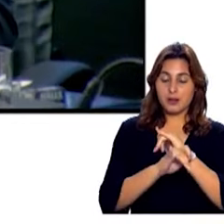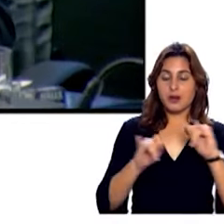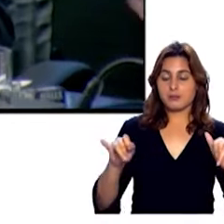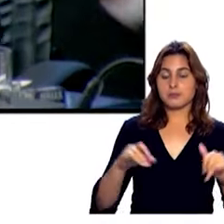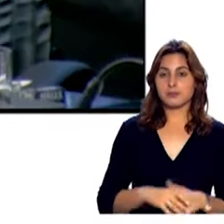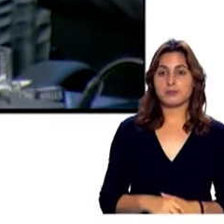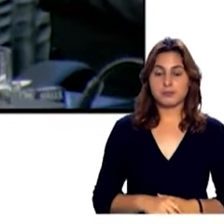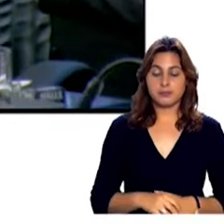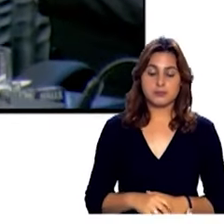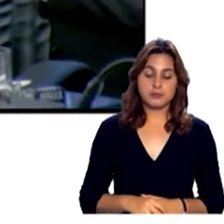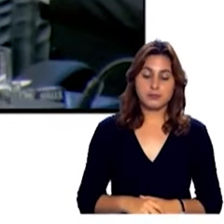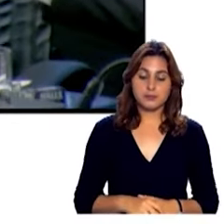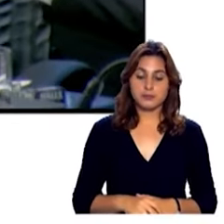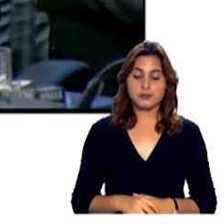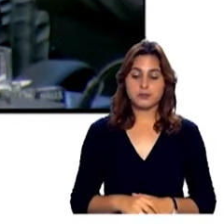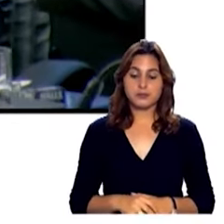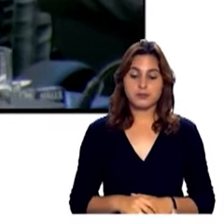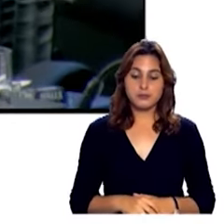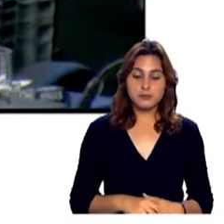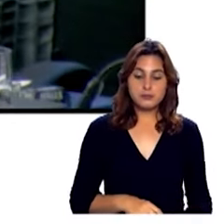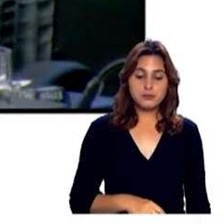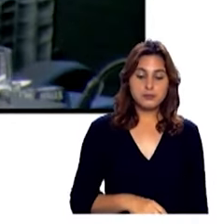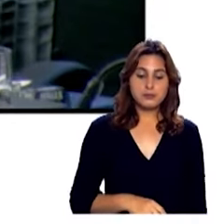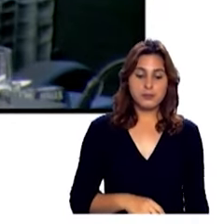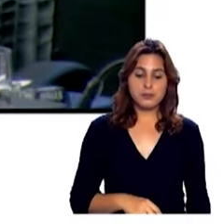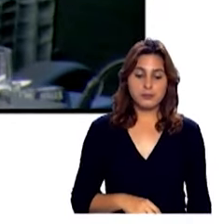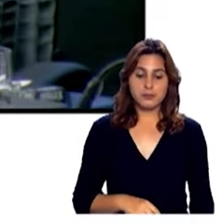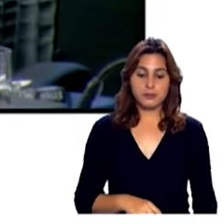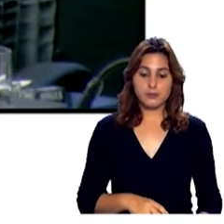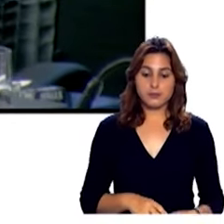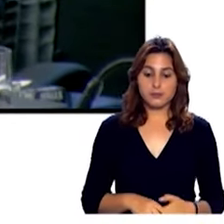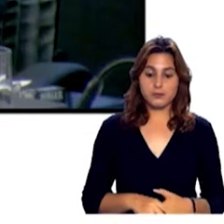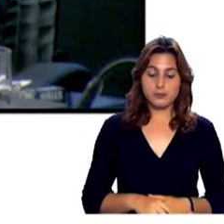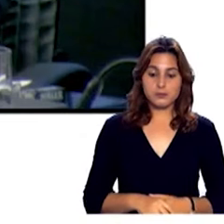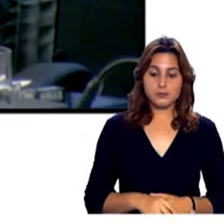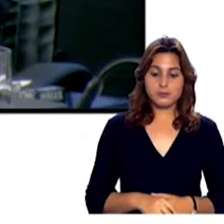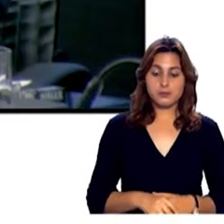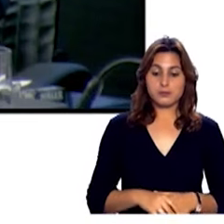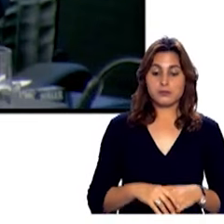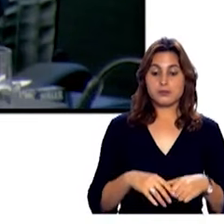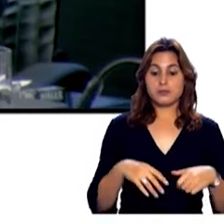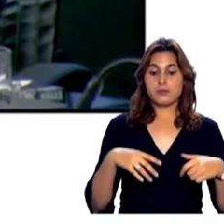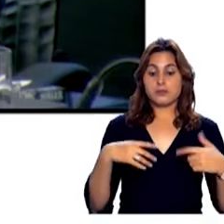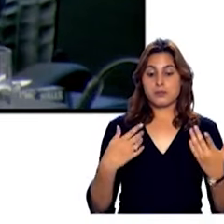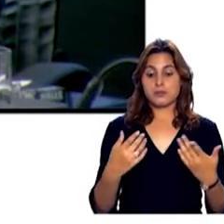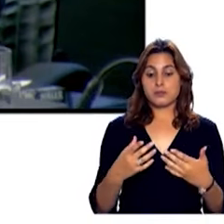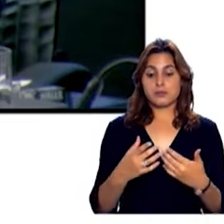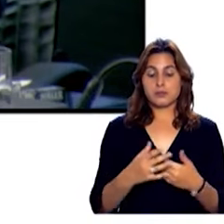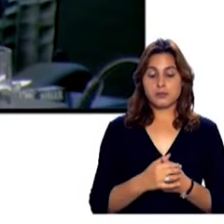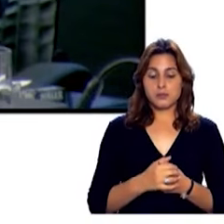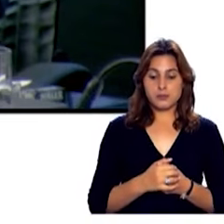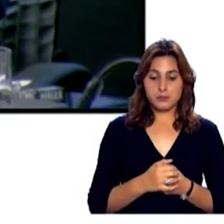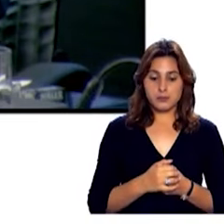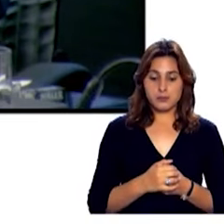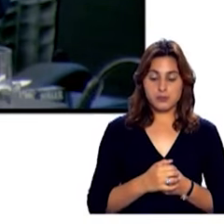se Lu recursos se ha establecio un Doble filtro